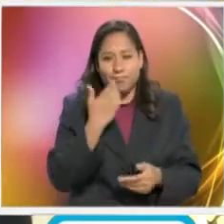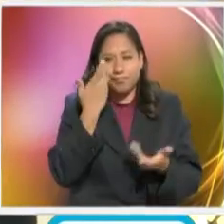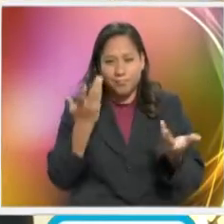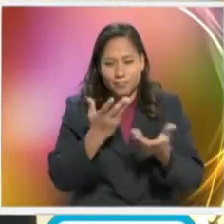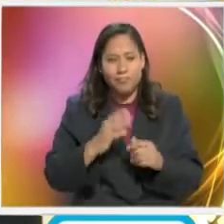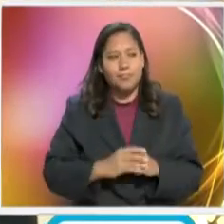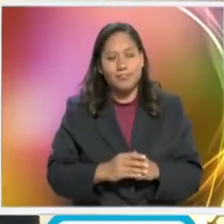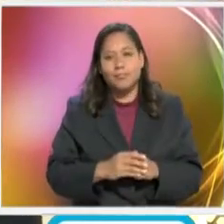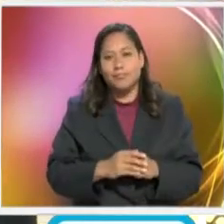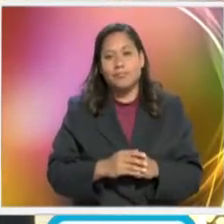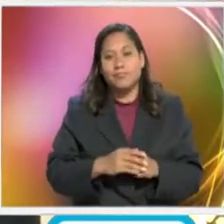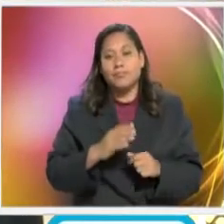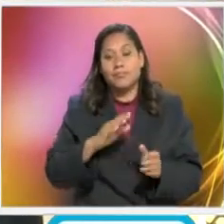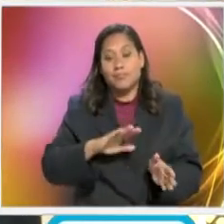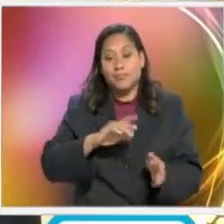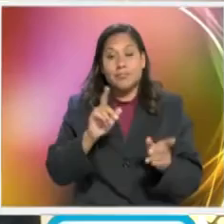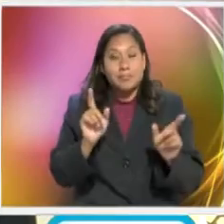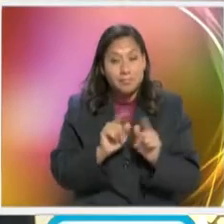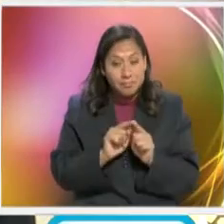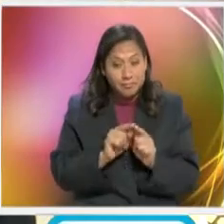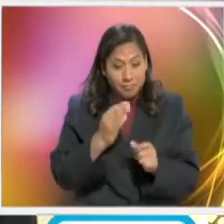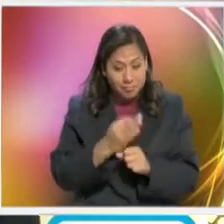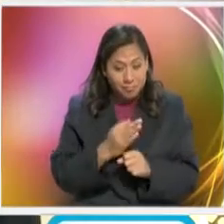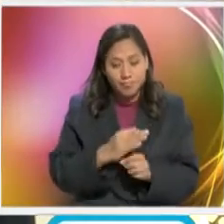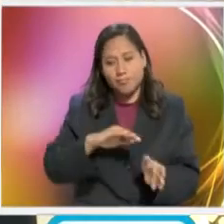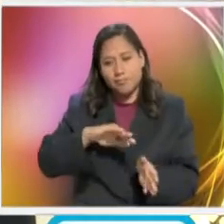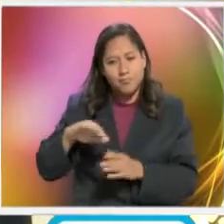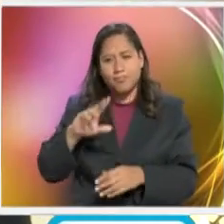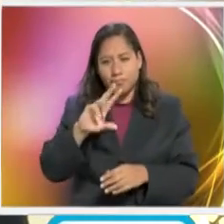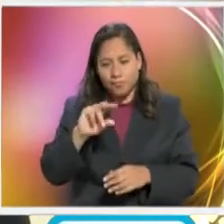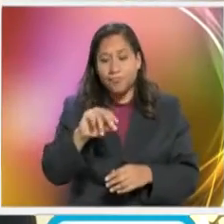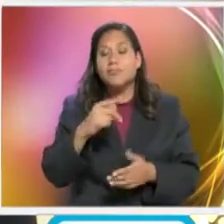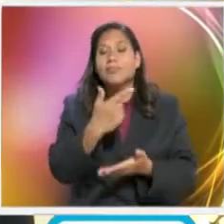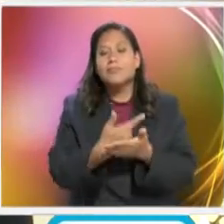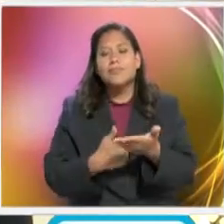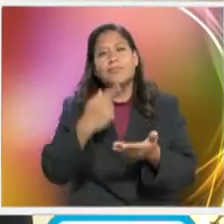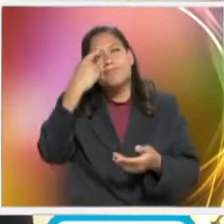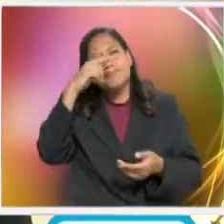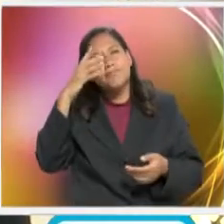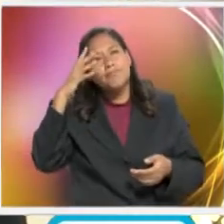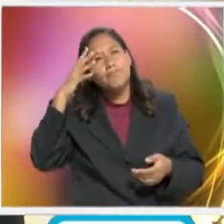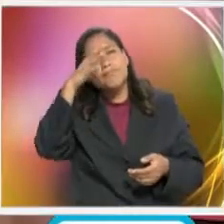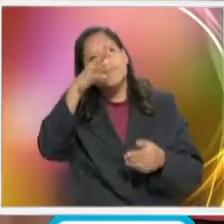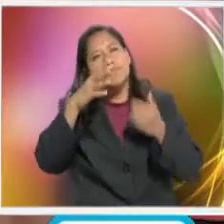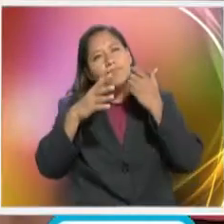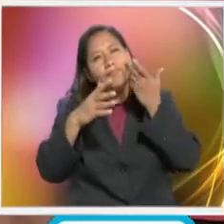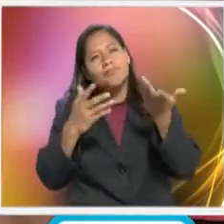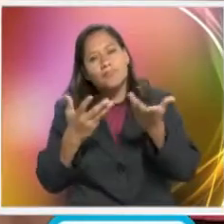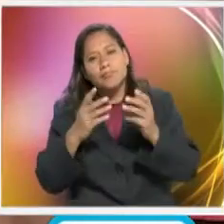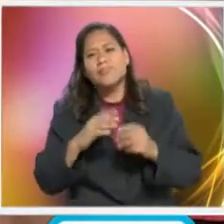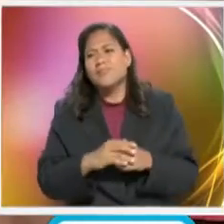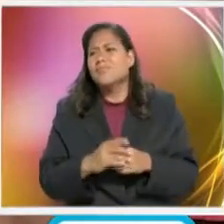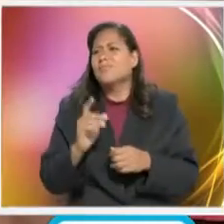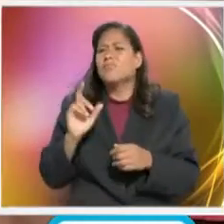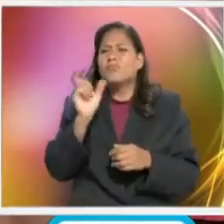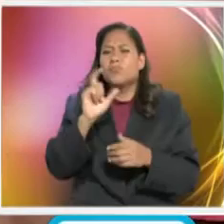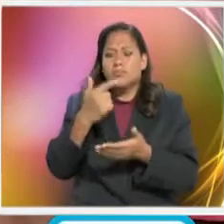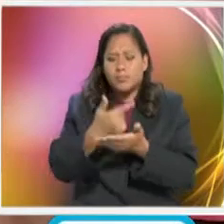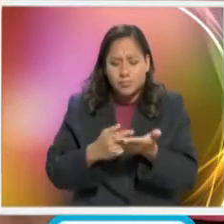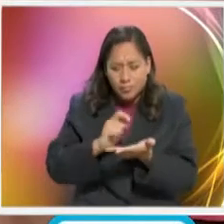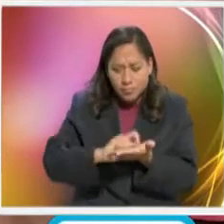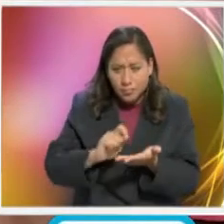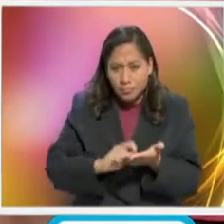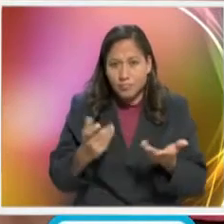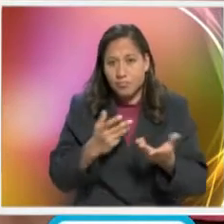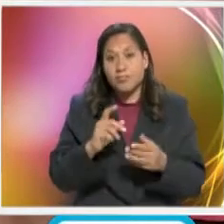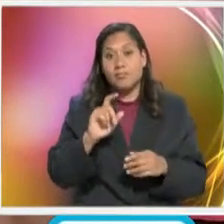Las de corto, bueno, las vamos a dejar ahorita, pero más que nada son las listas a mediano y largo plazo. Y- ¿Cuándo es bueno comenzar a hacer esta lista de deseos? ¿Desde qué edad es apropiado? Pues